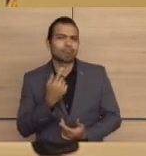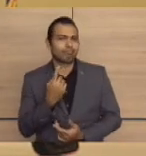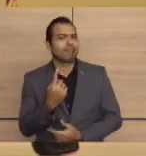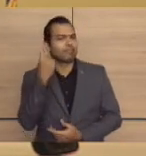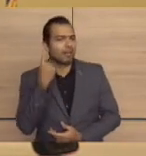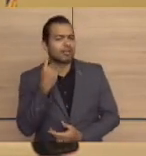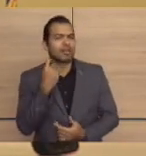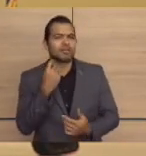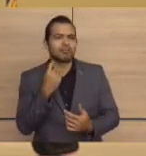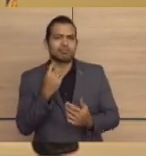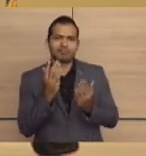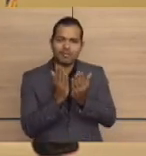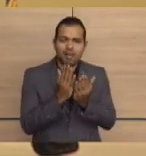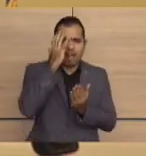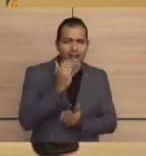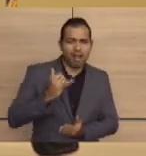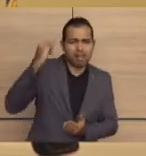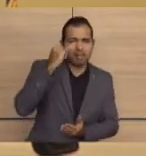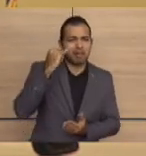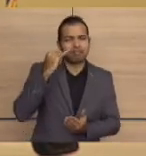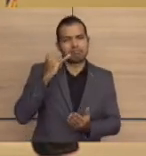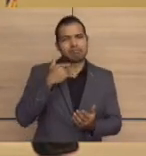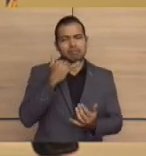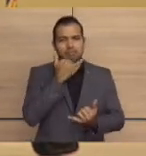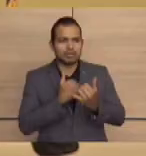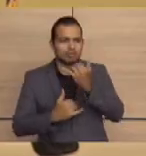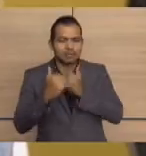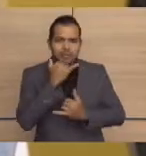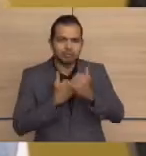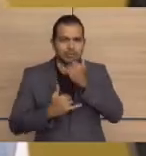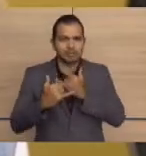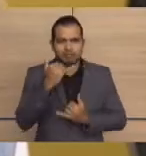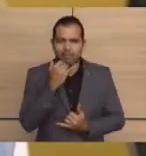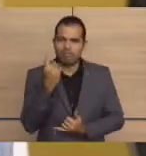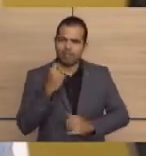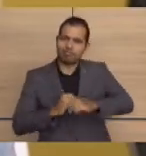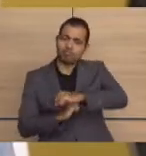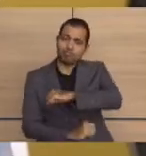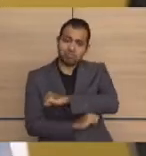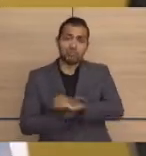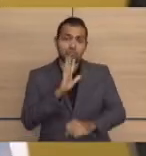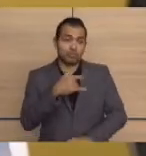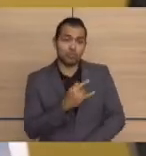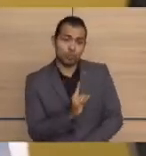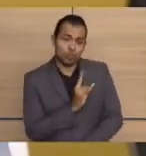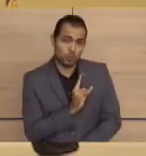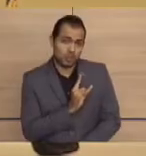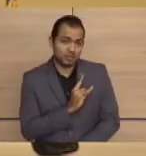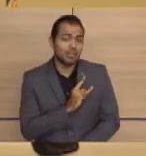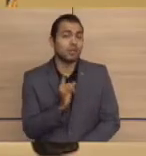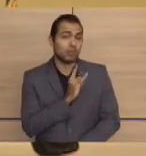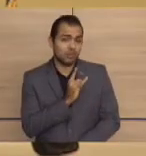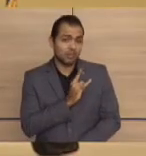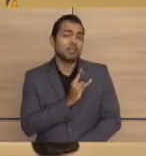la universidad yo tuve que esperar 2 años y medio después de terminar el colegio. Y tuve que presentar 5 exámenes de admisión a una universidad para